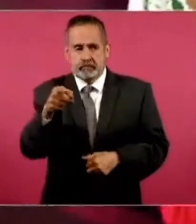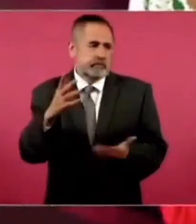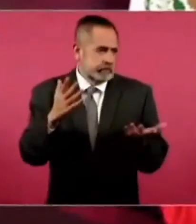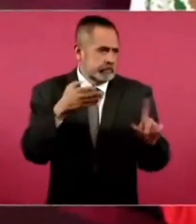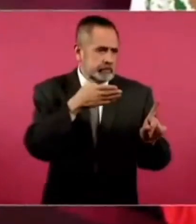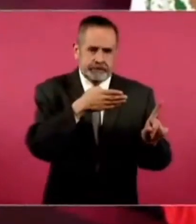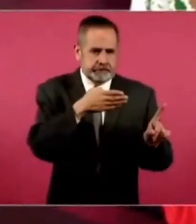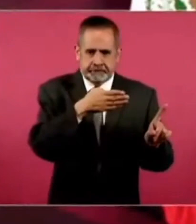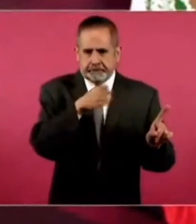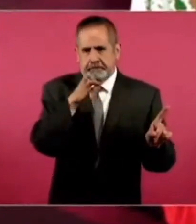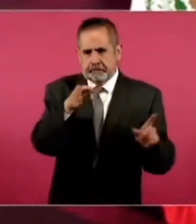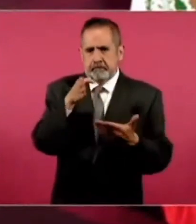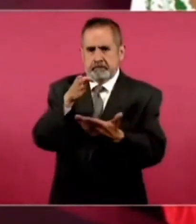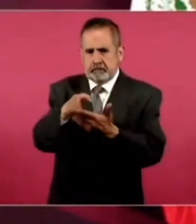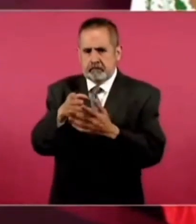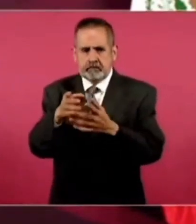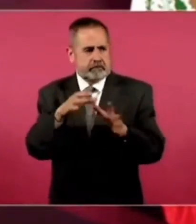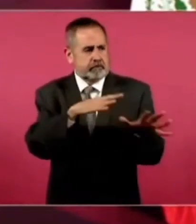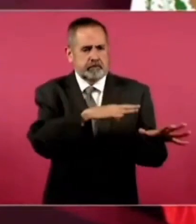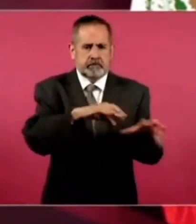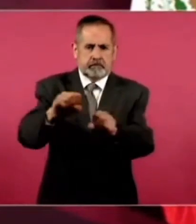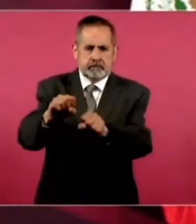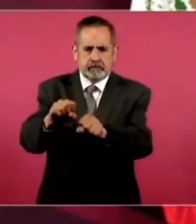se hagan cargo de Altos Hornos